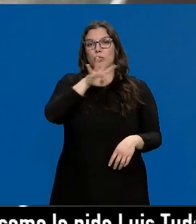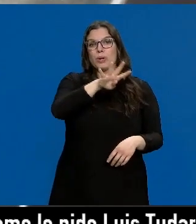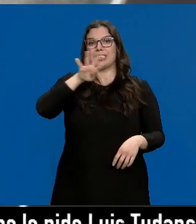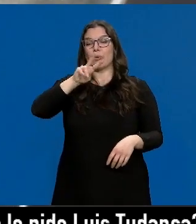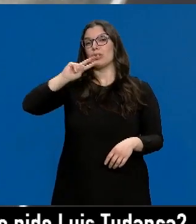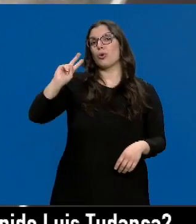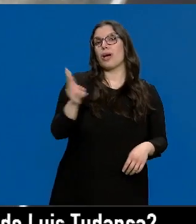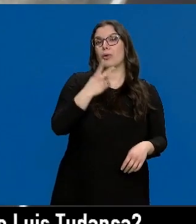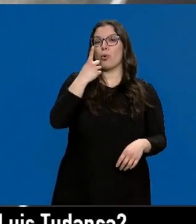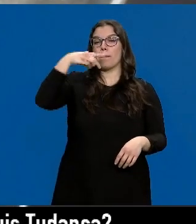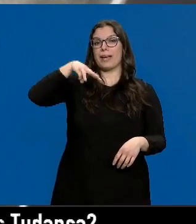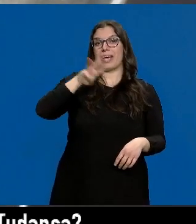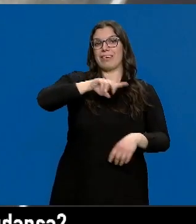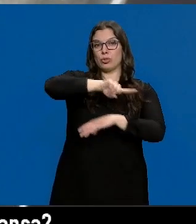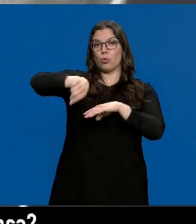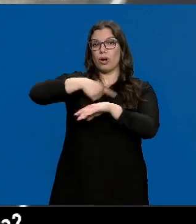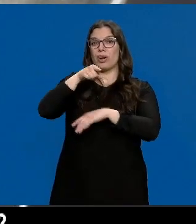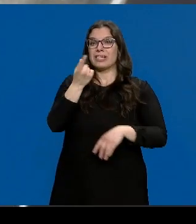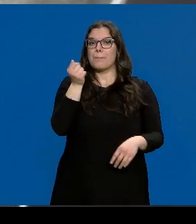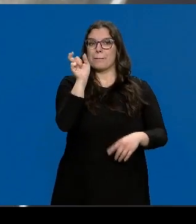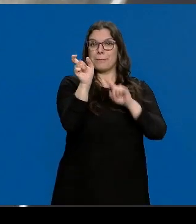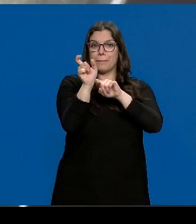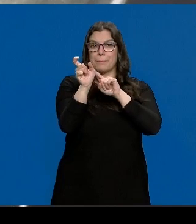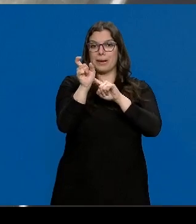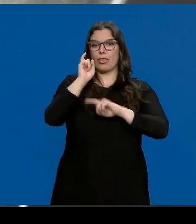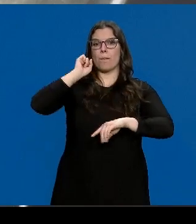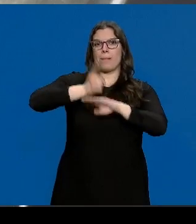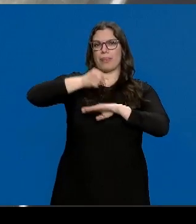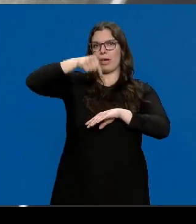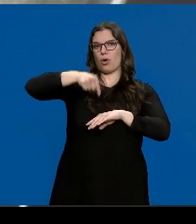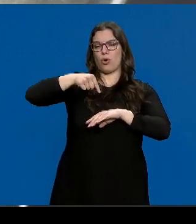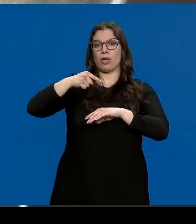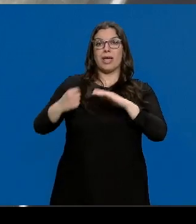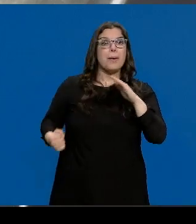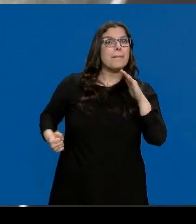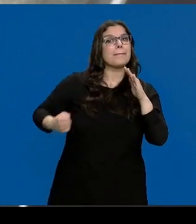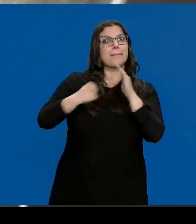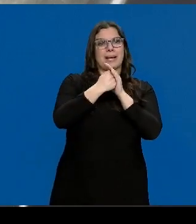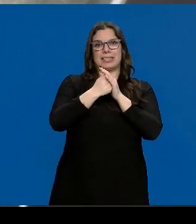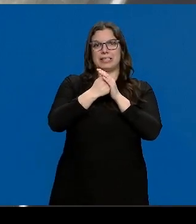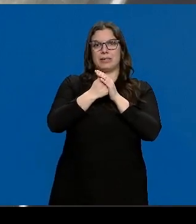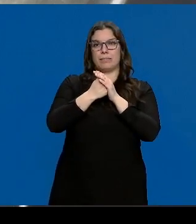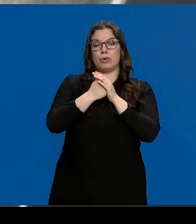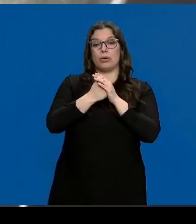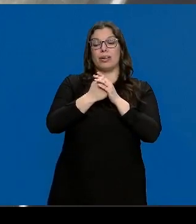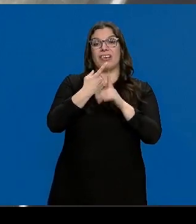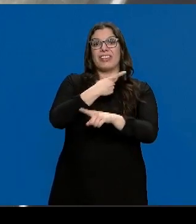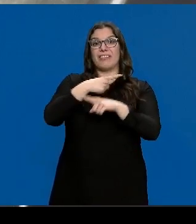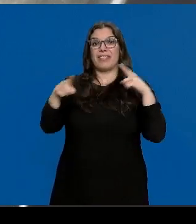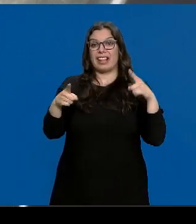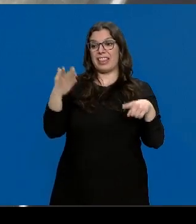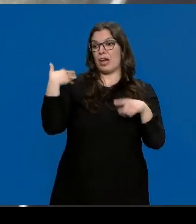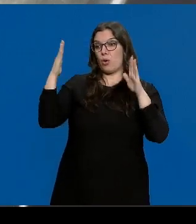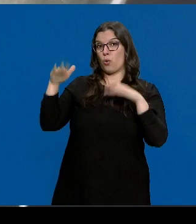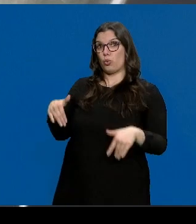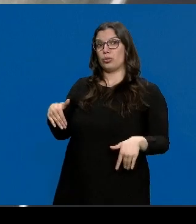544 euros el megavatio hora. Ese es el coste que marcará hoy su máximo histórico, con 100 euros de diferencia sobre el anterior,